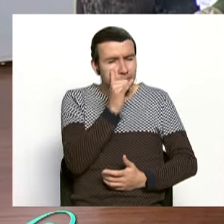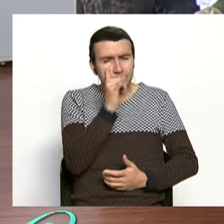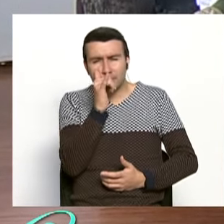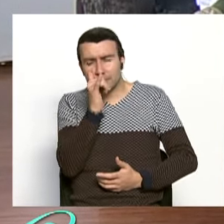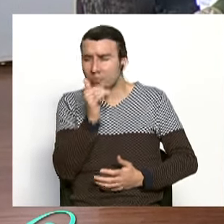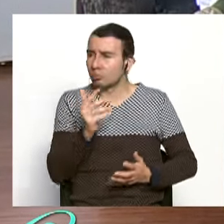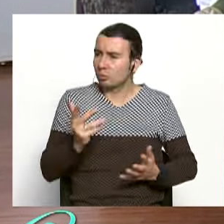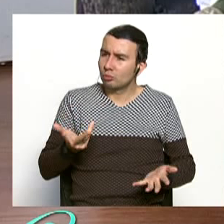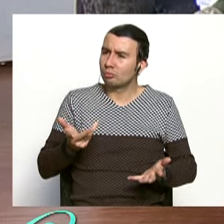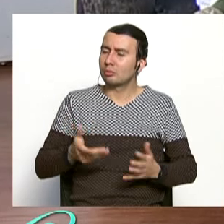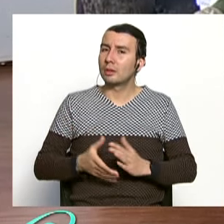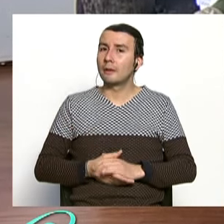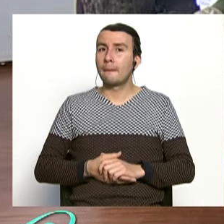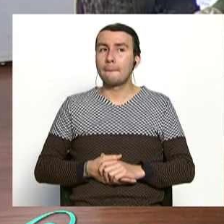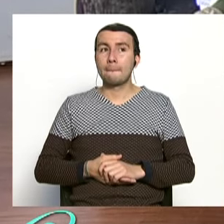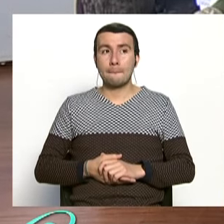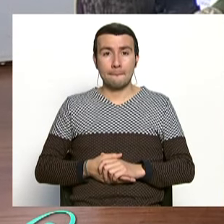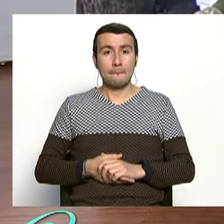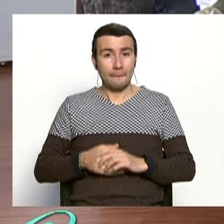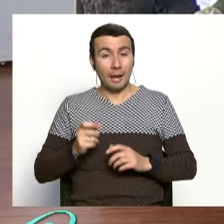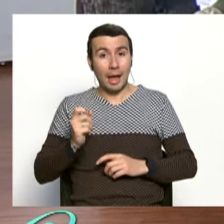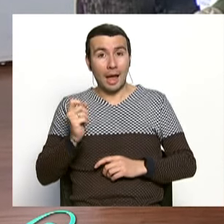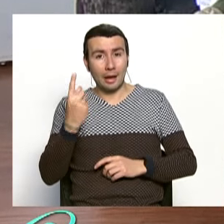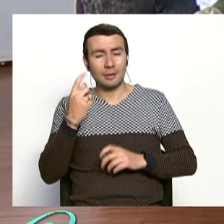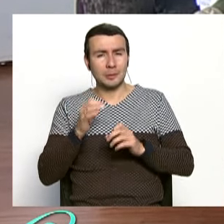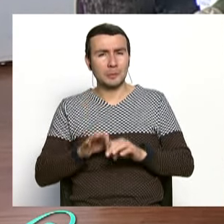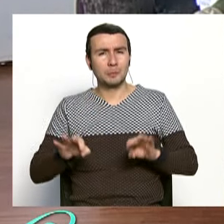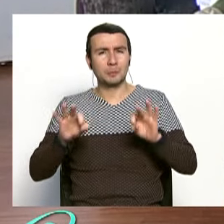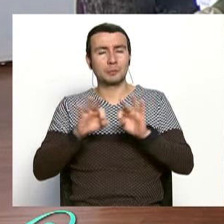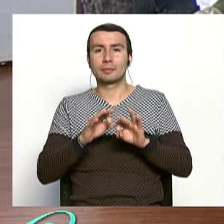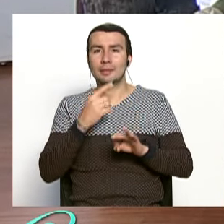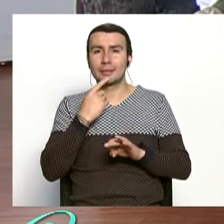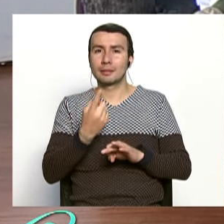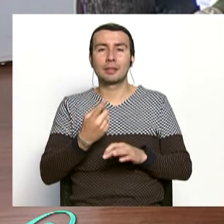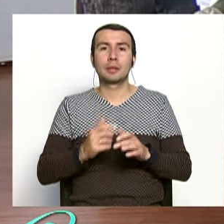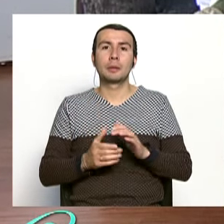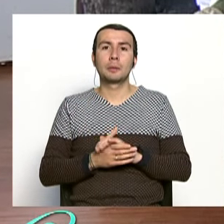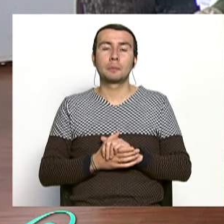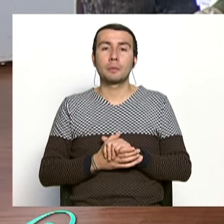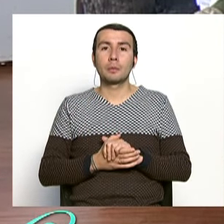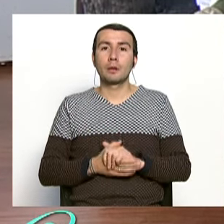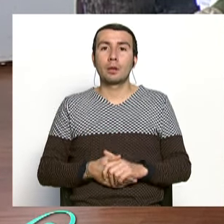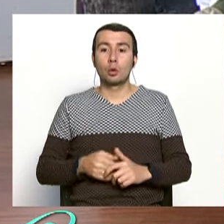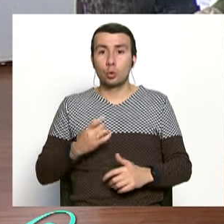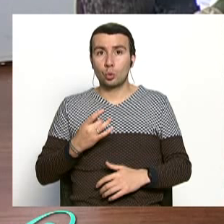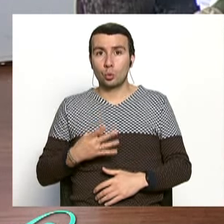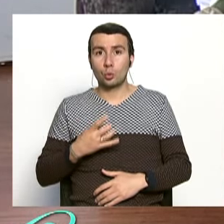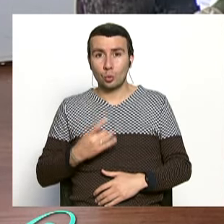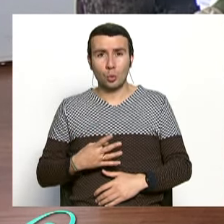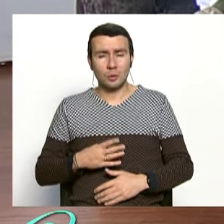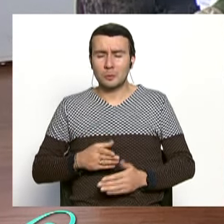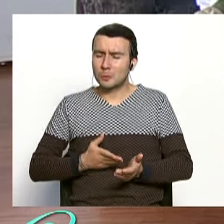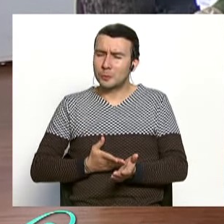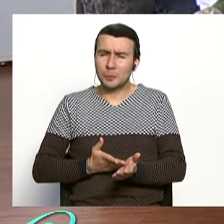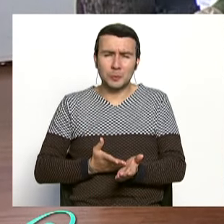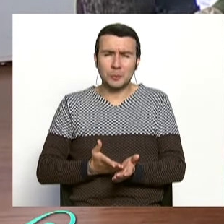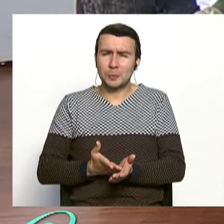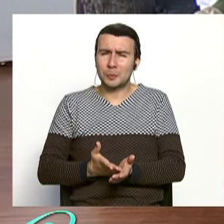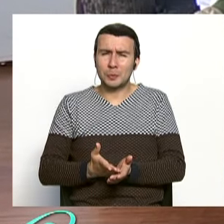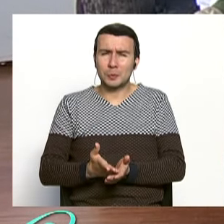creo que hay una cosa importante de de decir y es que el dolor agudo es